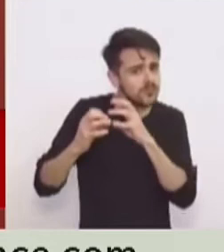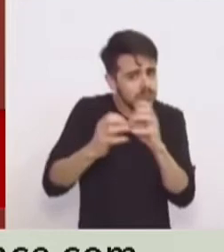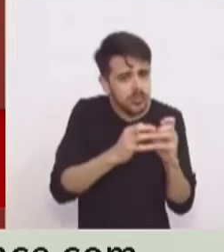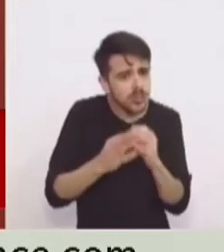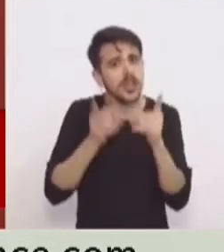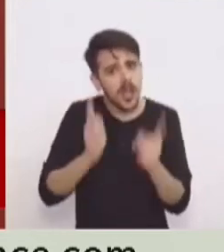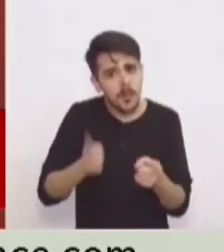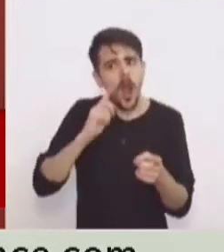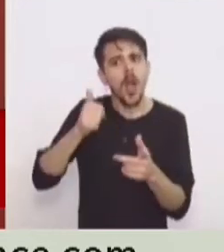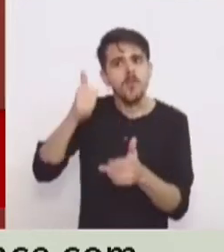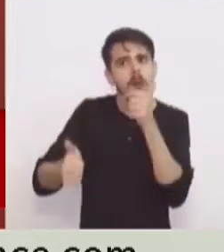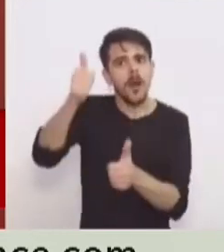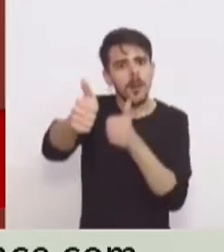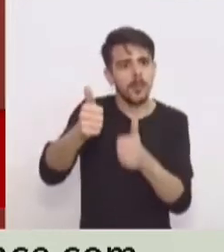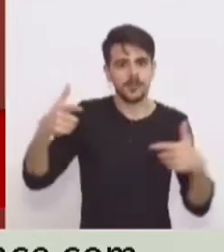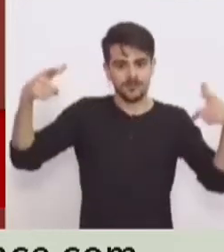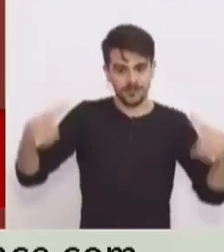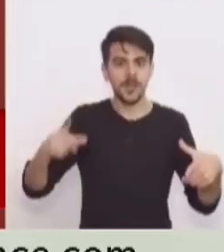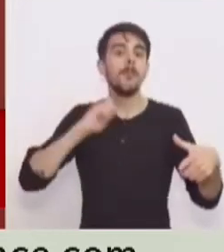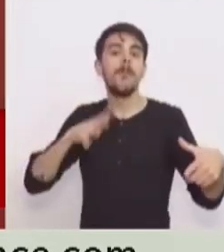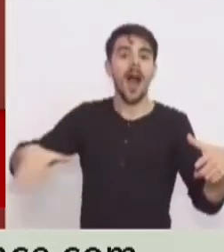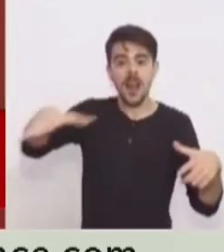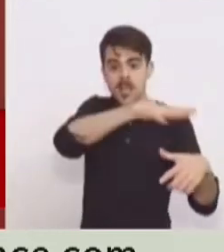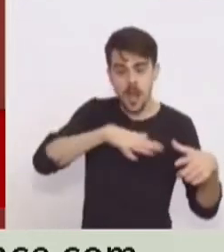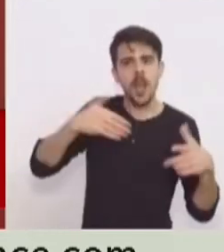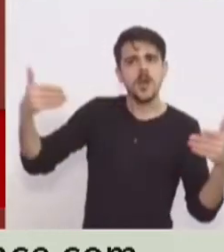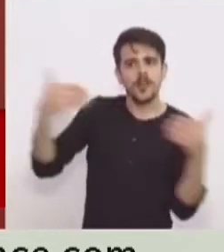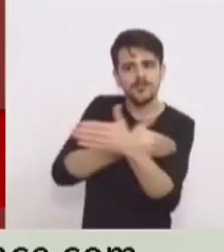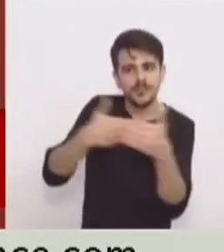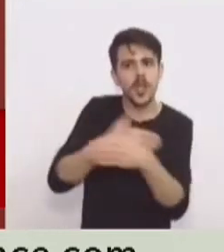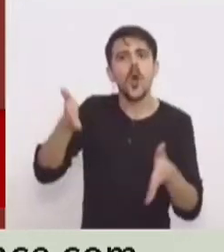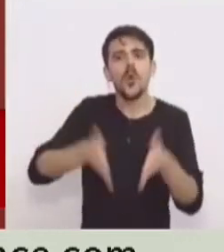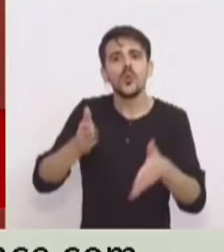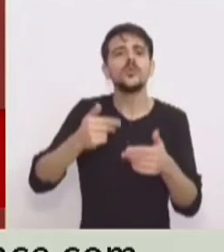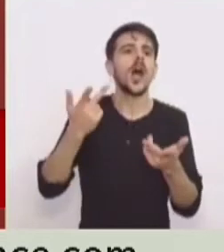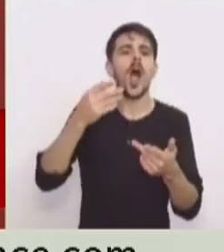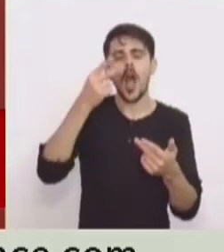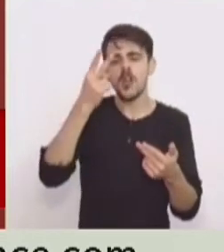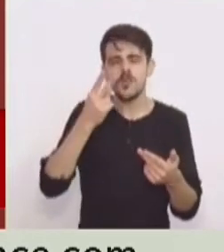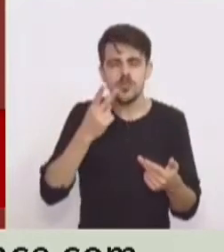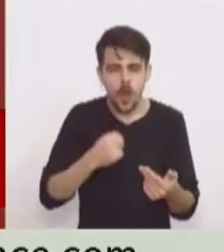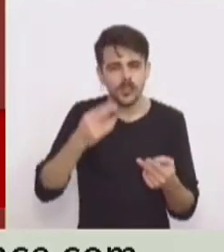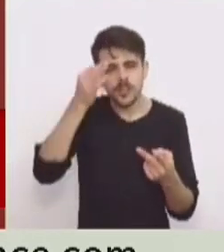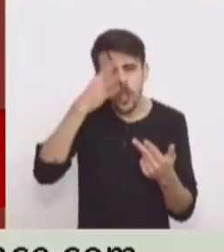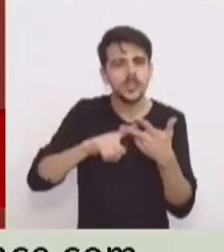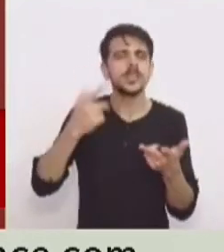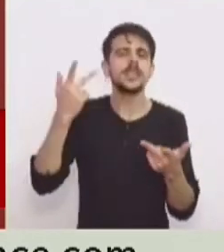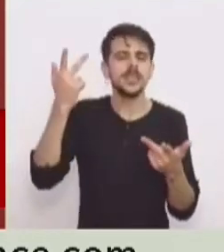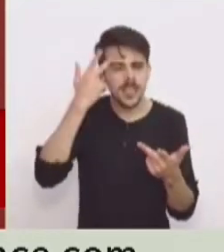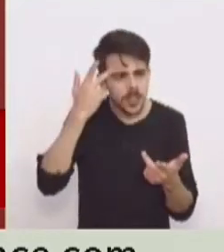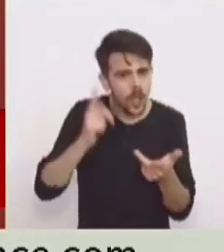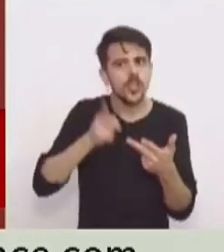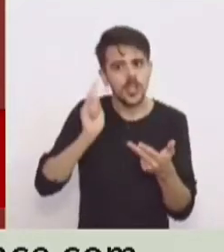a los accesos del Gran Paraná en la ruta 11, en la ruta 12, en la ruta 18 y también aquí en el